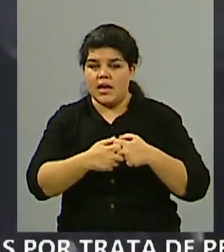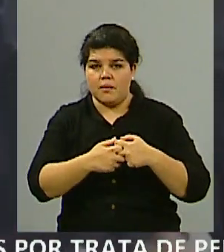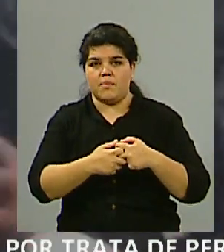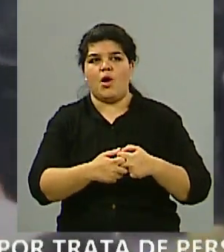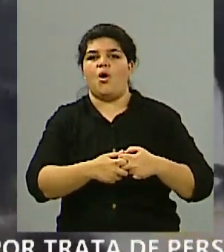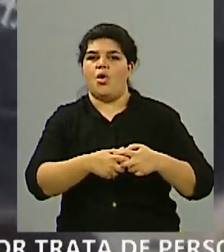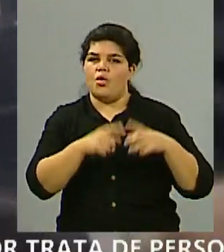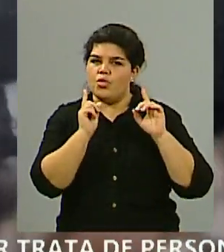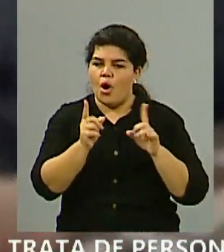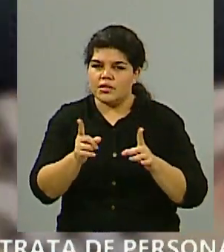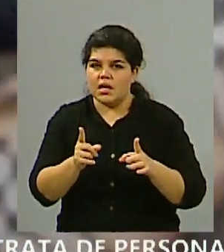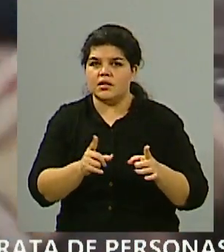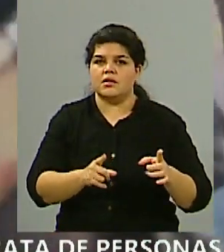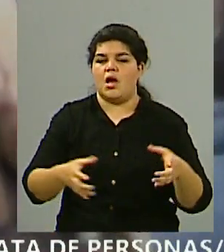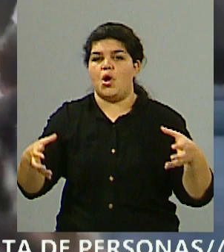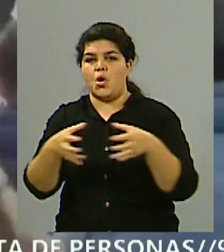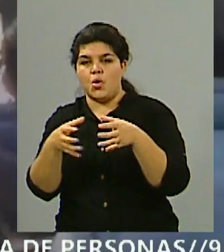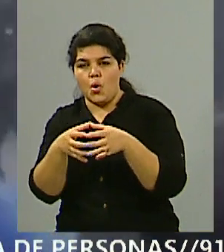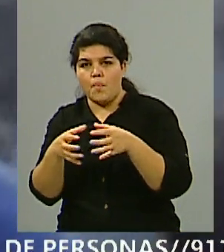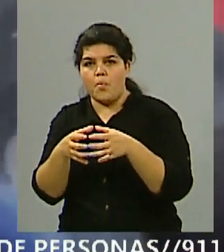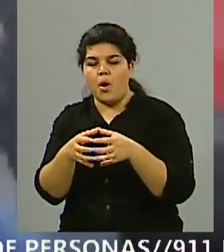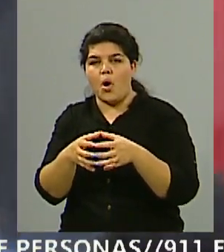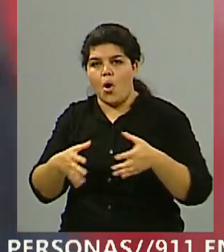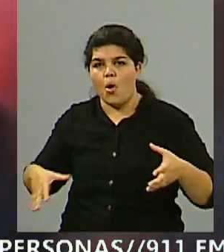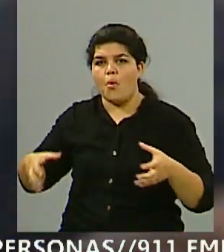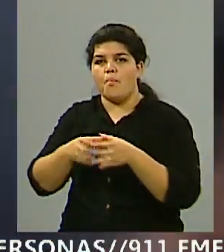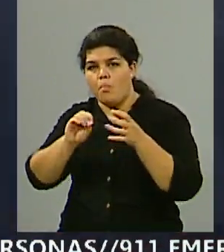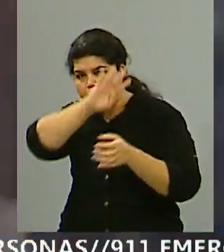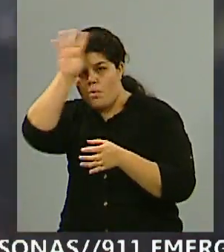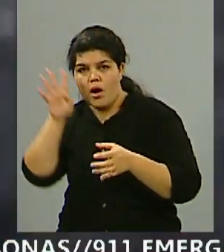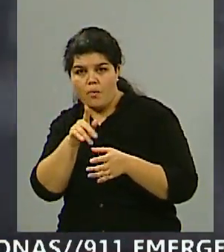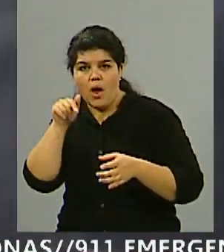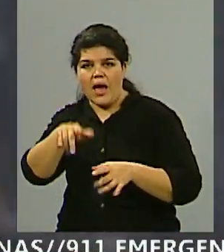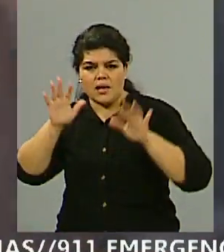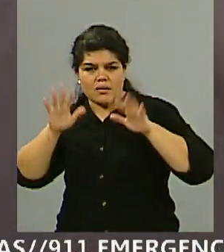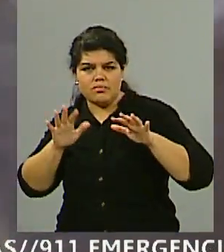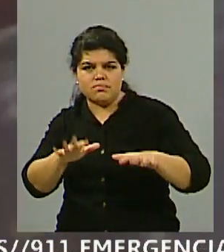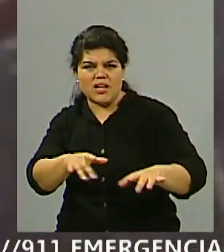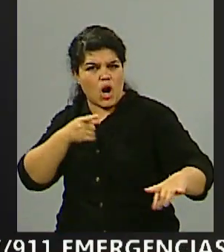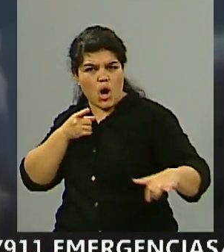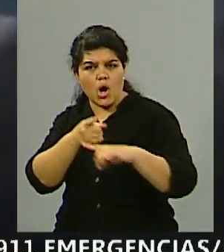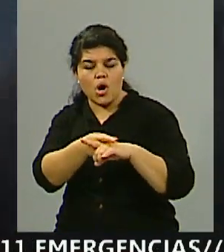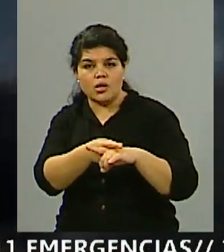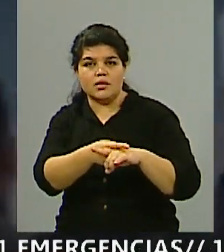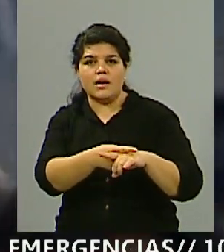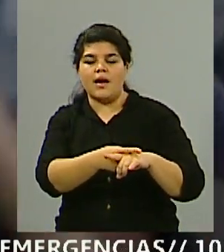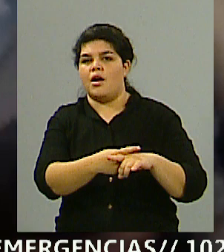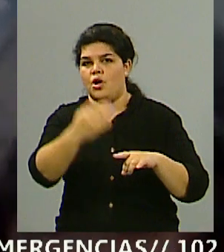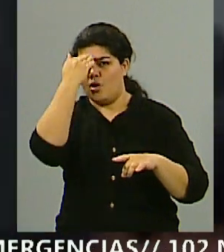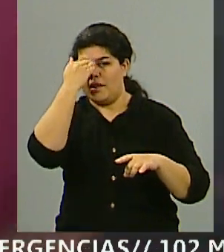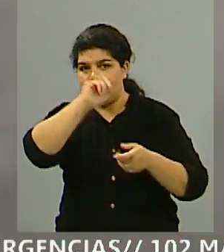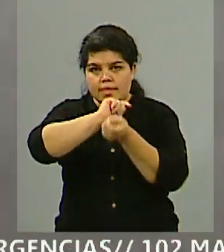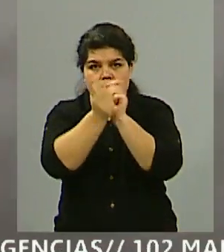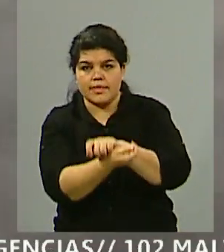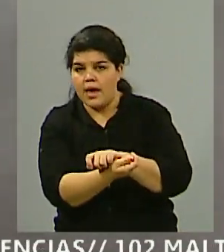movimientos sociales y pueblos originarios estuvieron rechazando en las calles de San Salvador de Jujuy la reforma. Hay cortes actualmente, varios